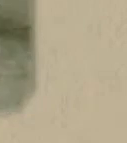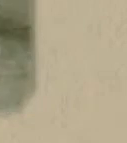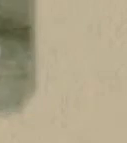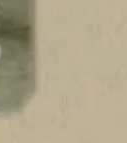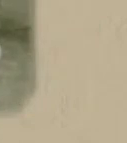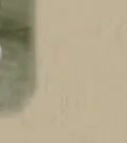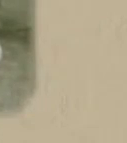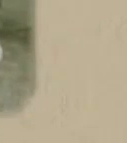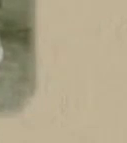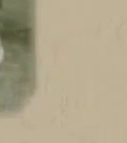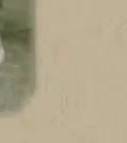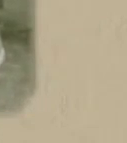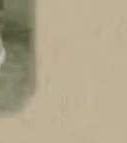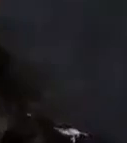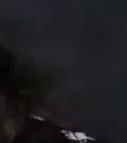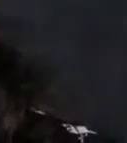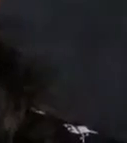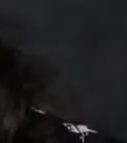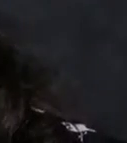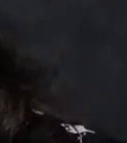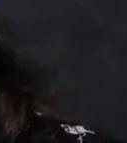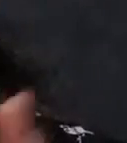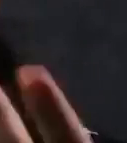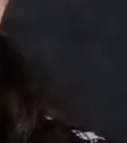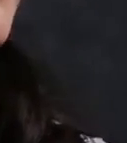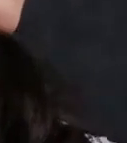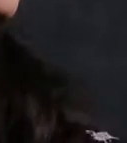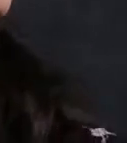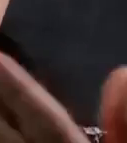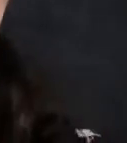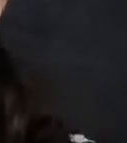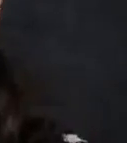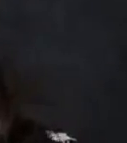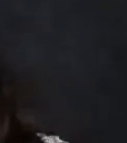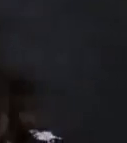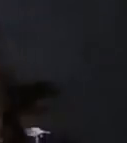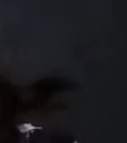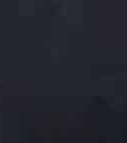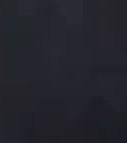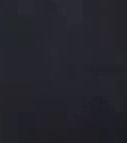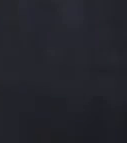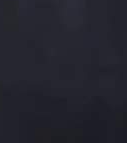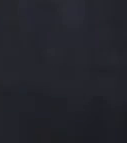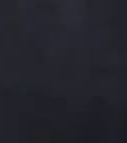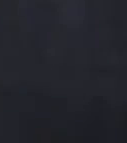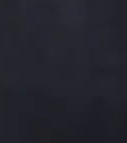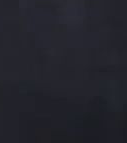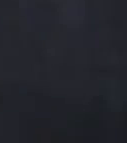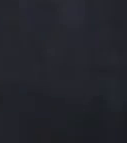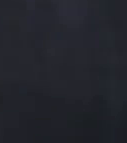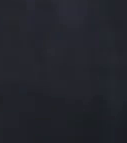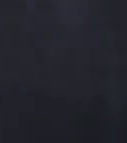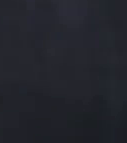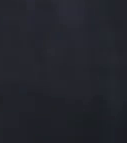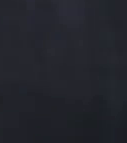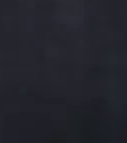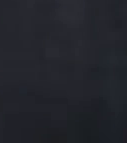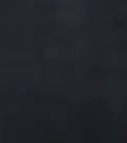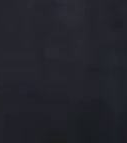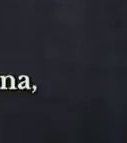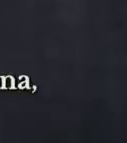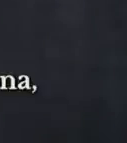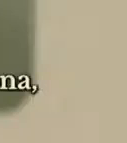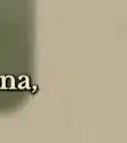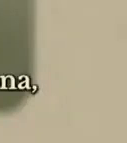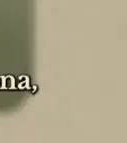está la anécdota divina la foto que tenía de fidel en su casa que está sale un rut y al lado